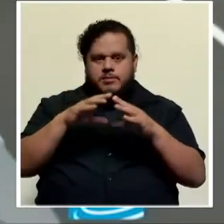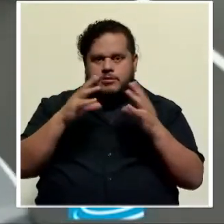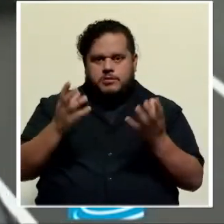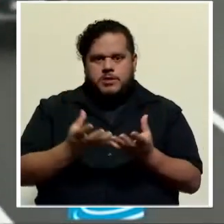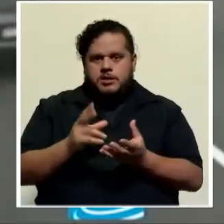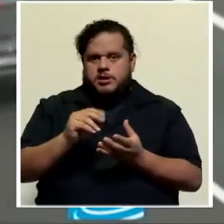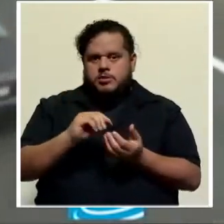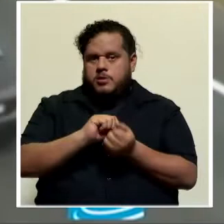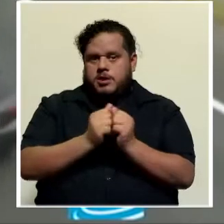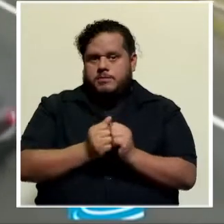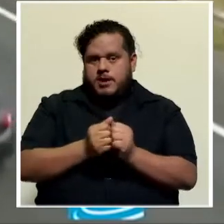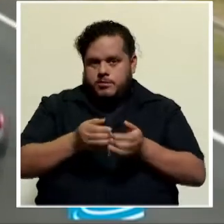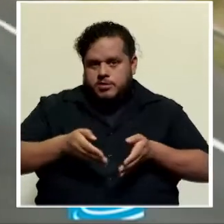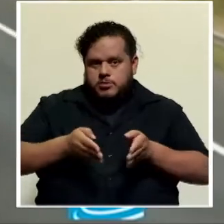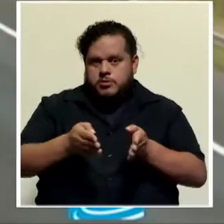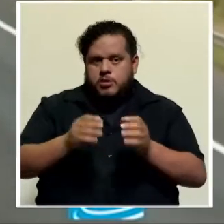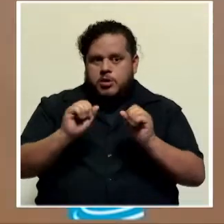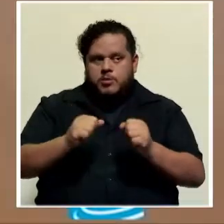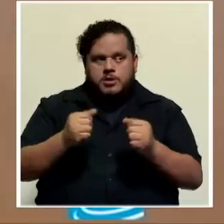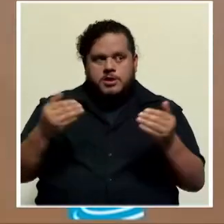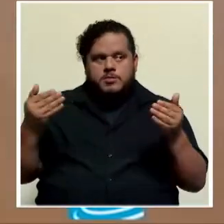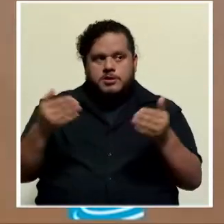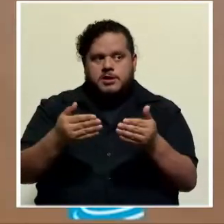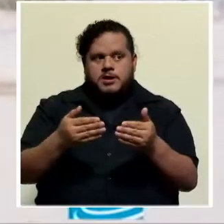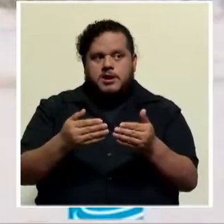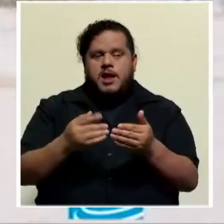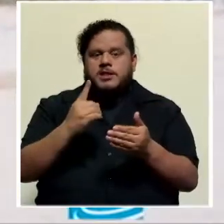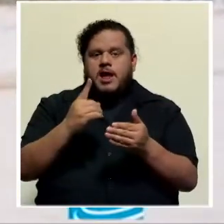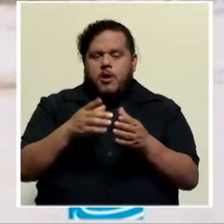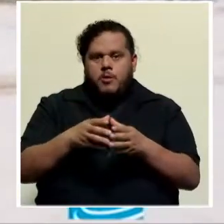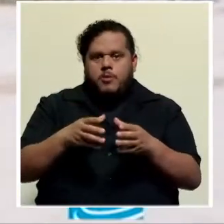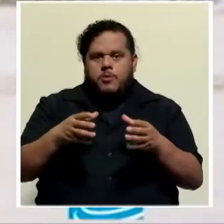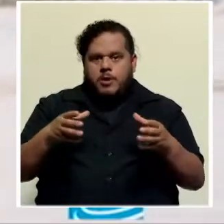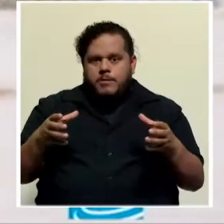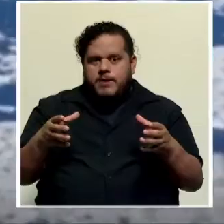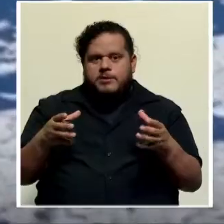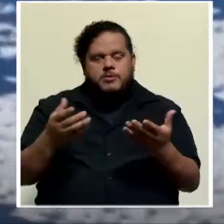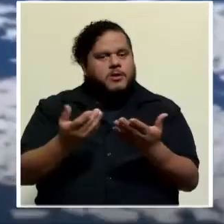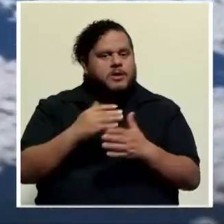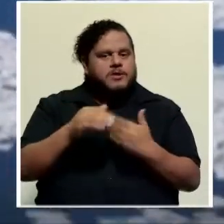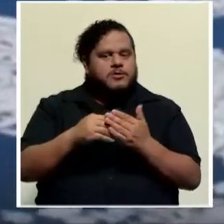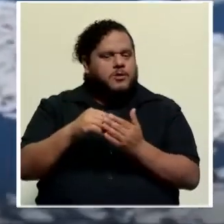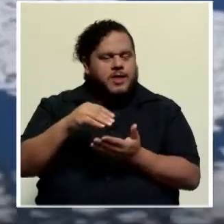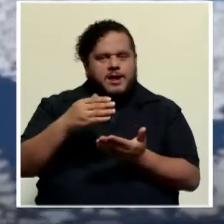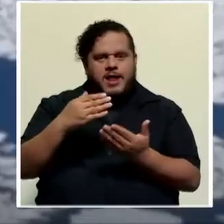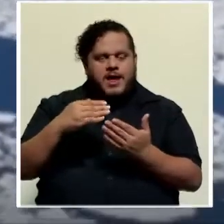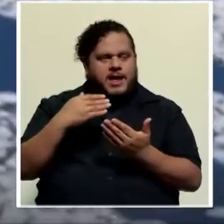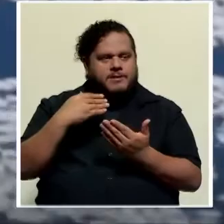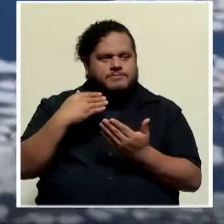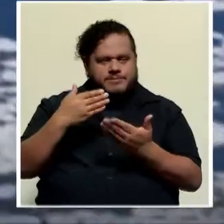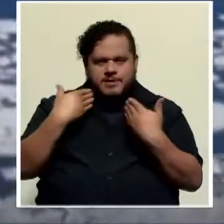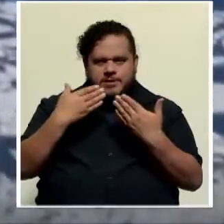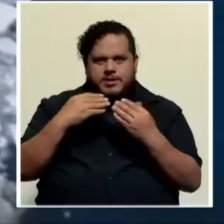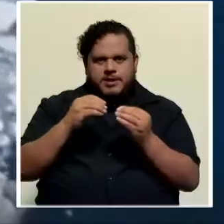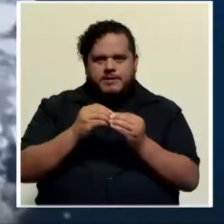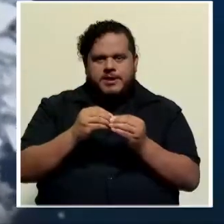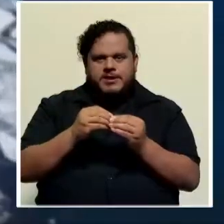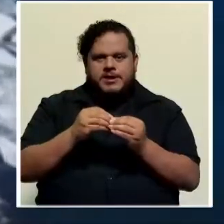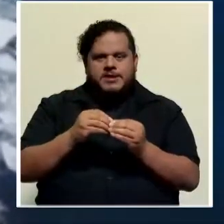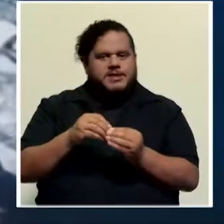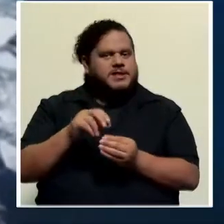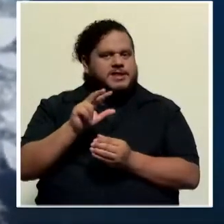de rumbo, nos podríamos dirigir hacia un aumento catastrófico de la temperatura de más de 3